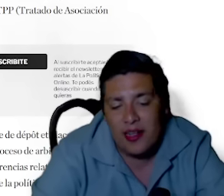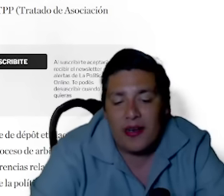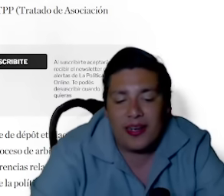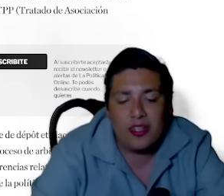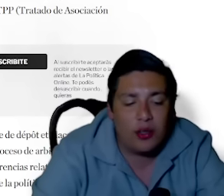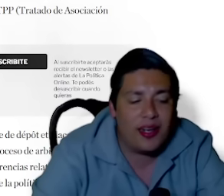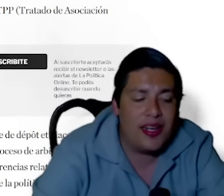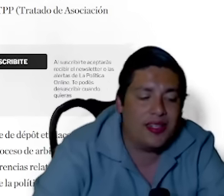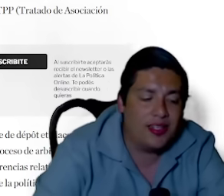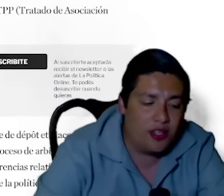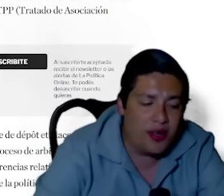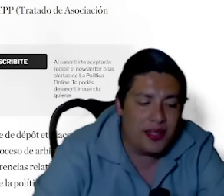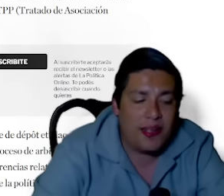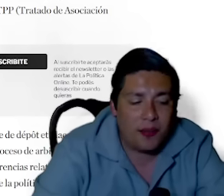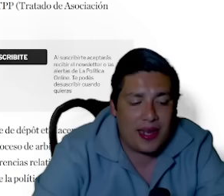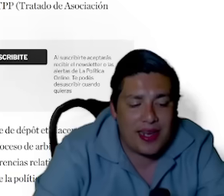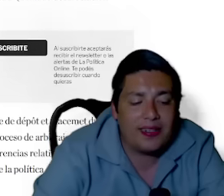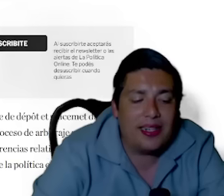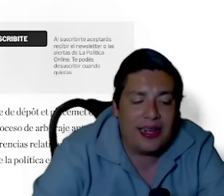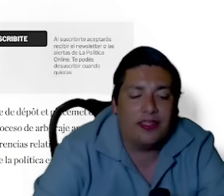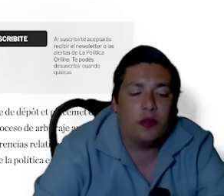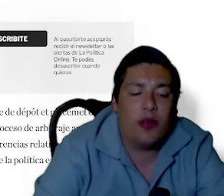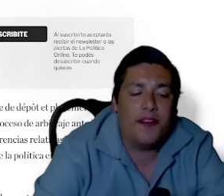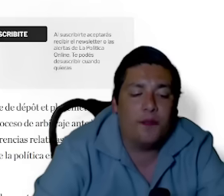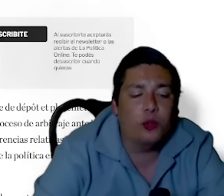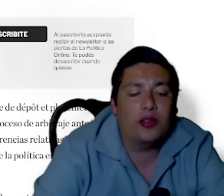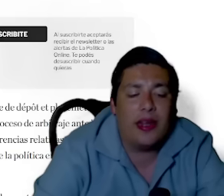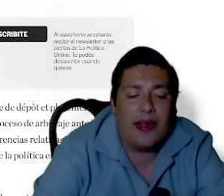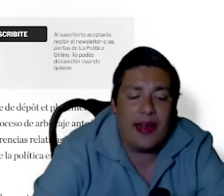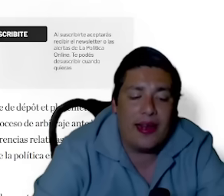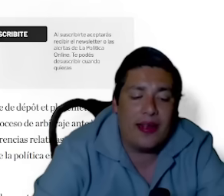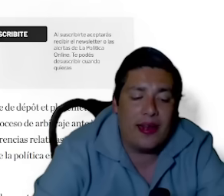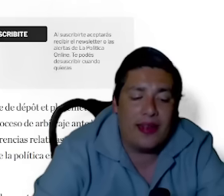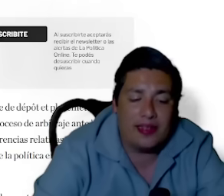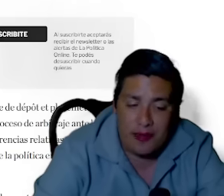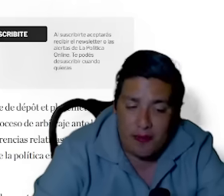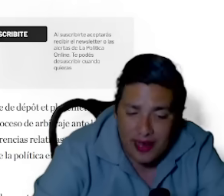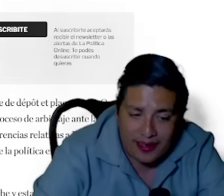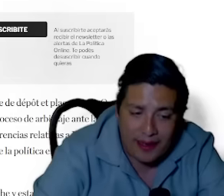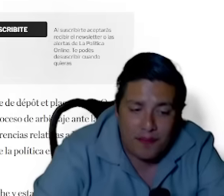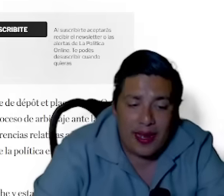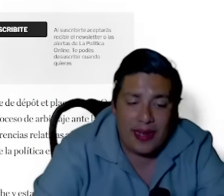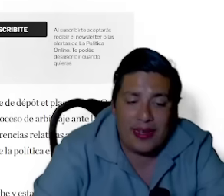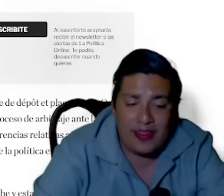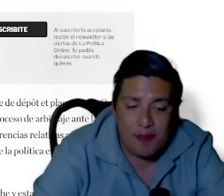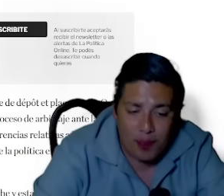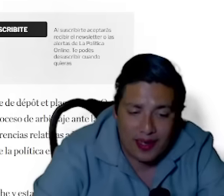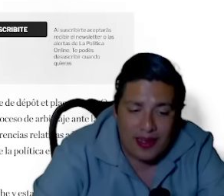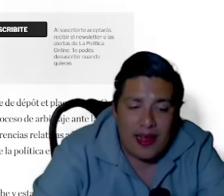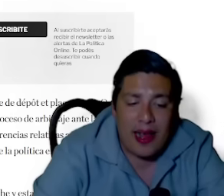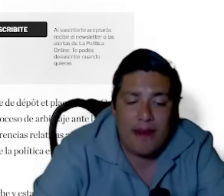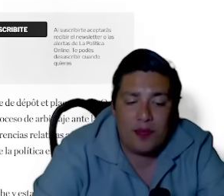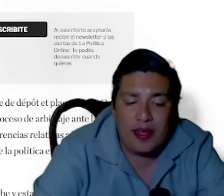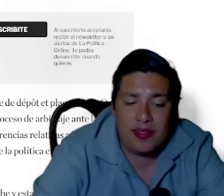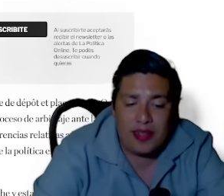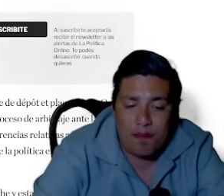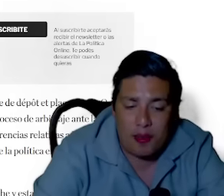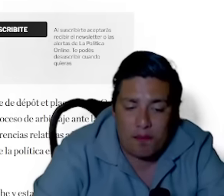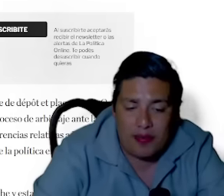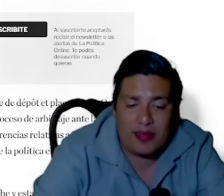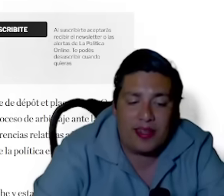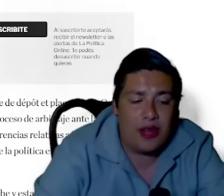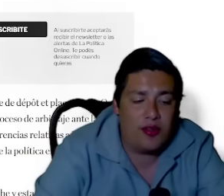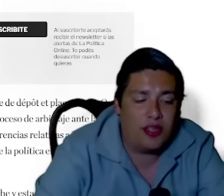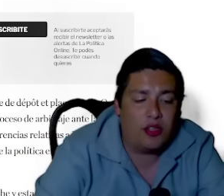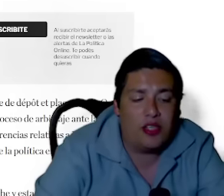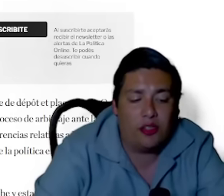2023 resurgen las tensiones en este caso la disputa eh se enmarca en el tipac antes